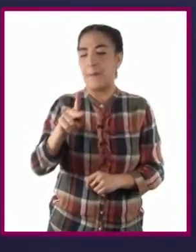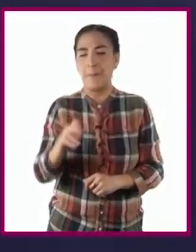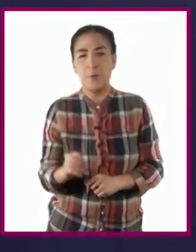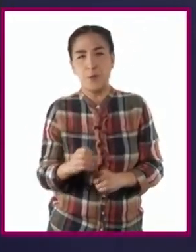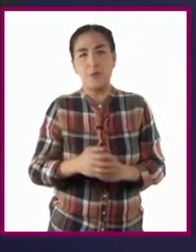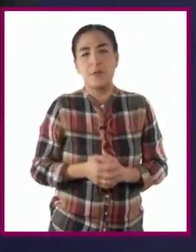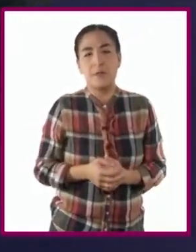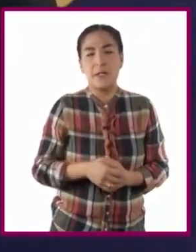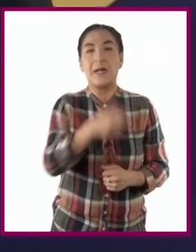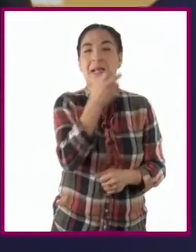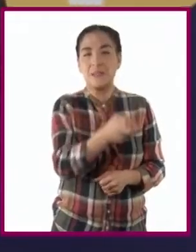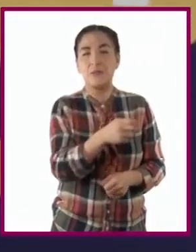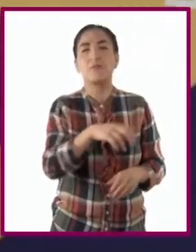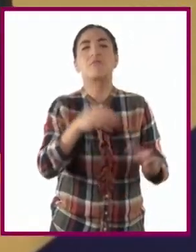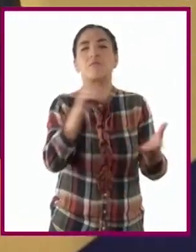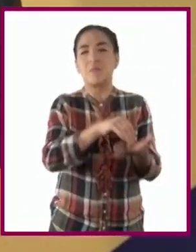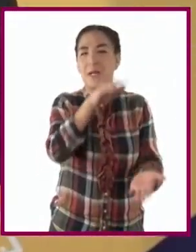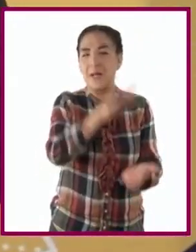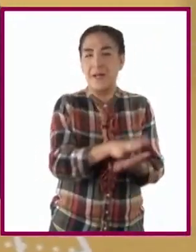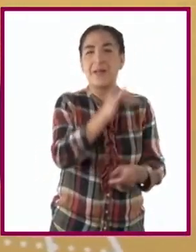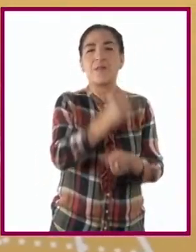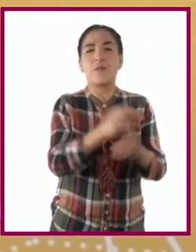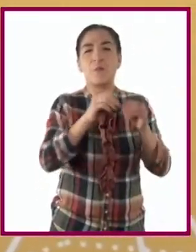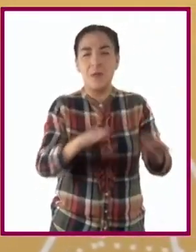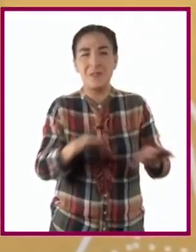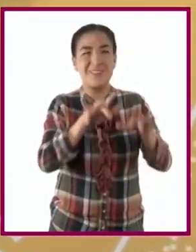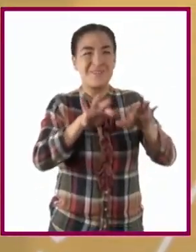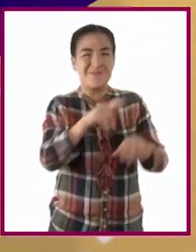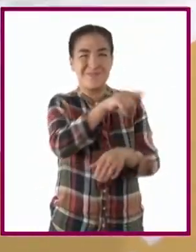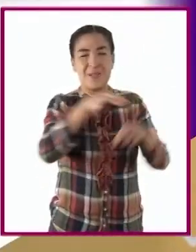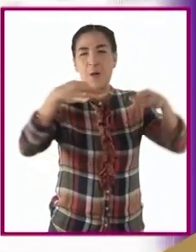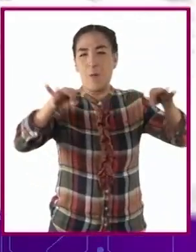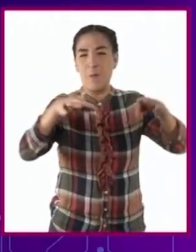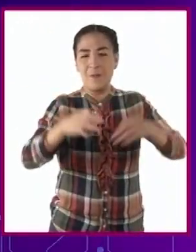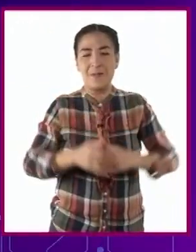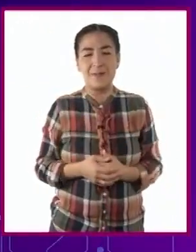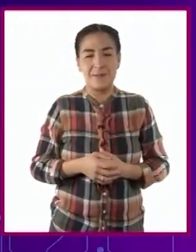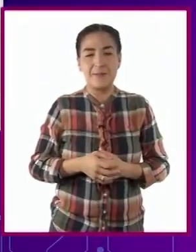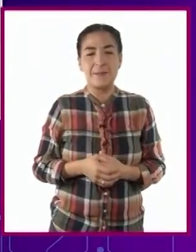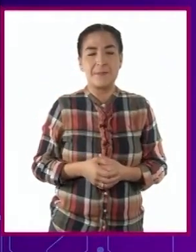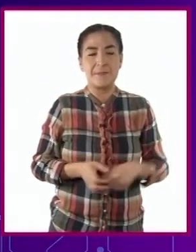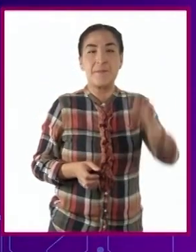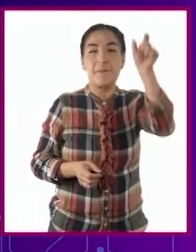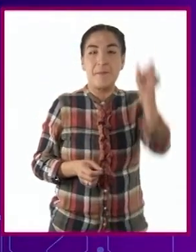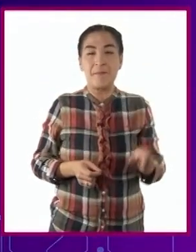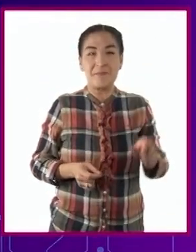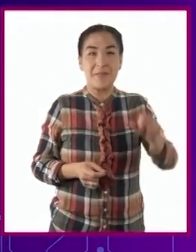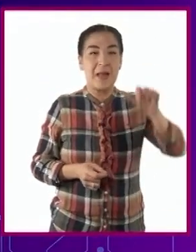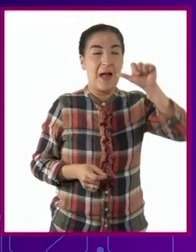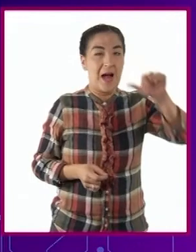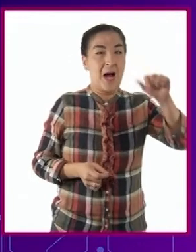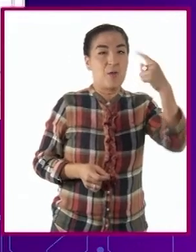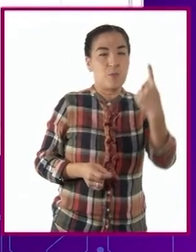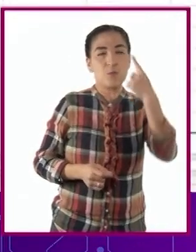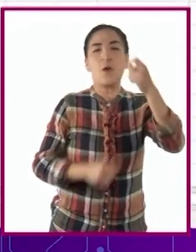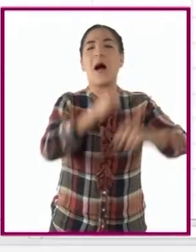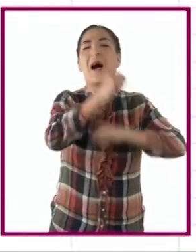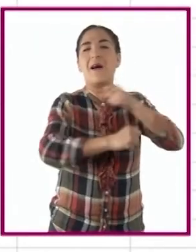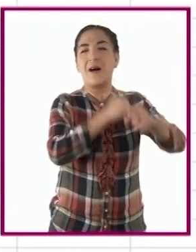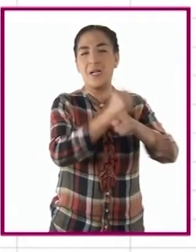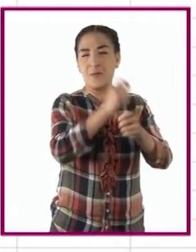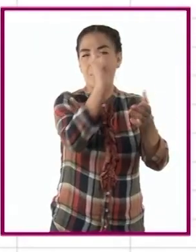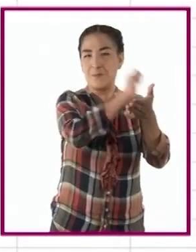Para ello, registremos los datos en la hoja electrónica. En la celda A1 anotamos año, lo